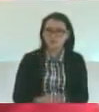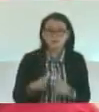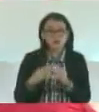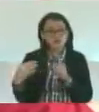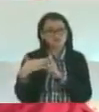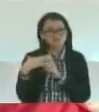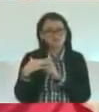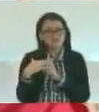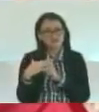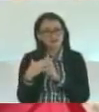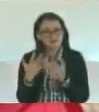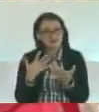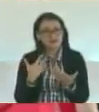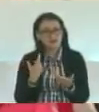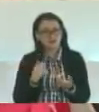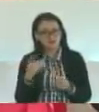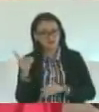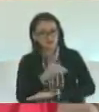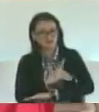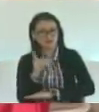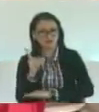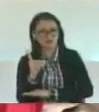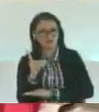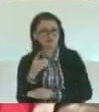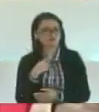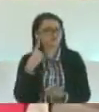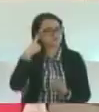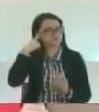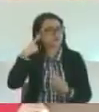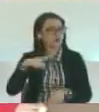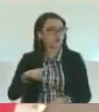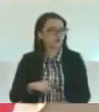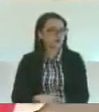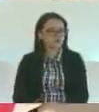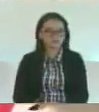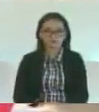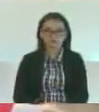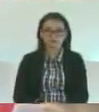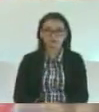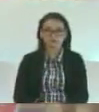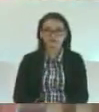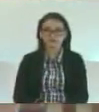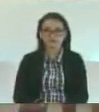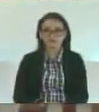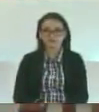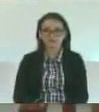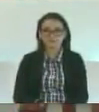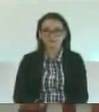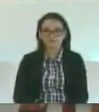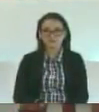que se me tratan de poner como dictador me resbala. Mira, se me van así.